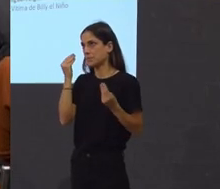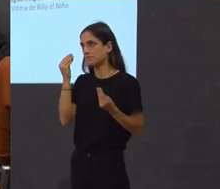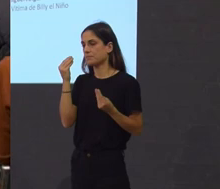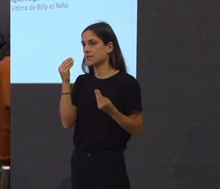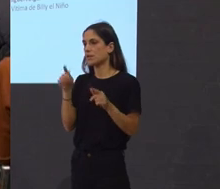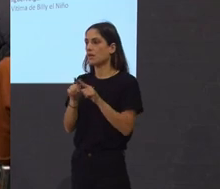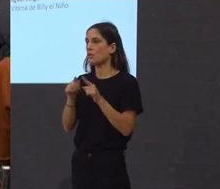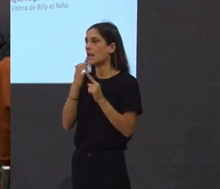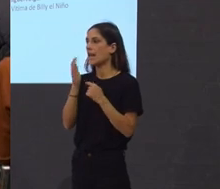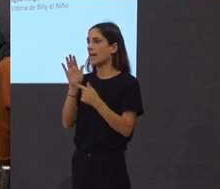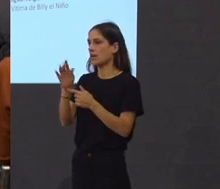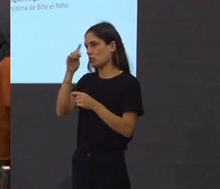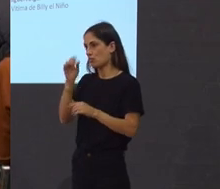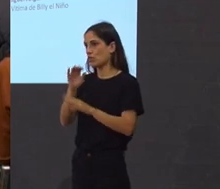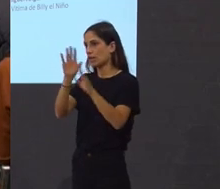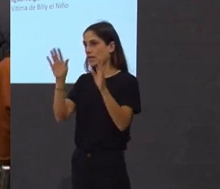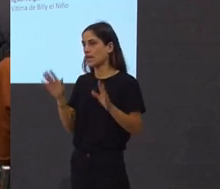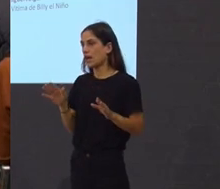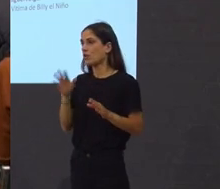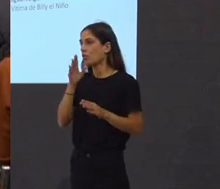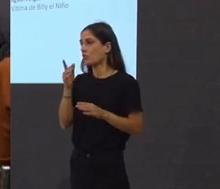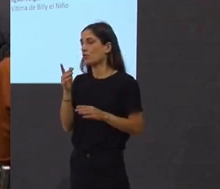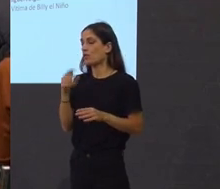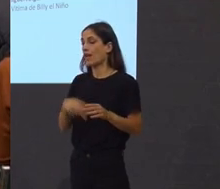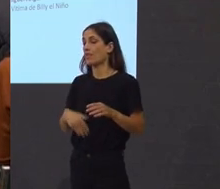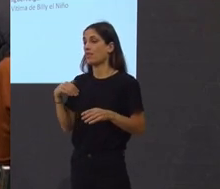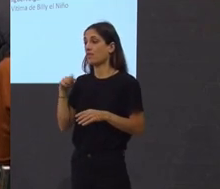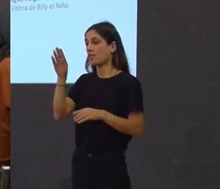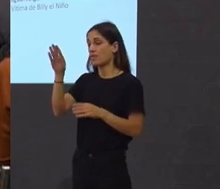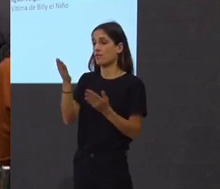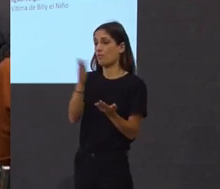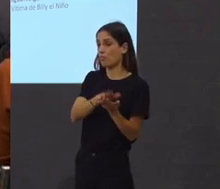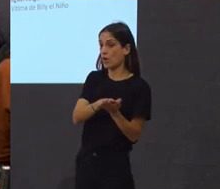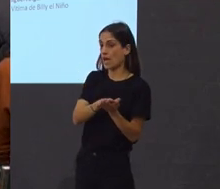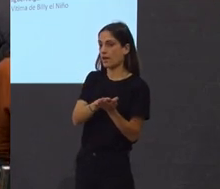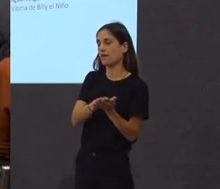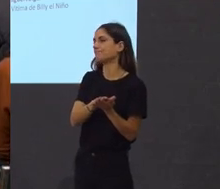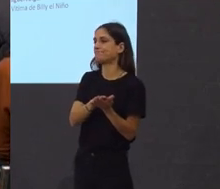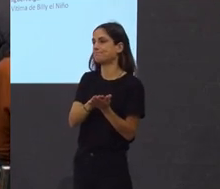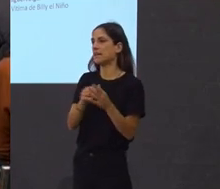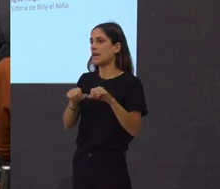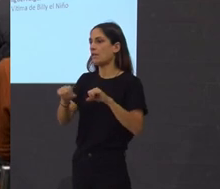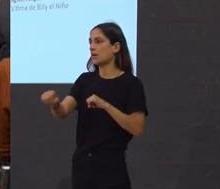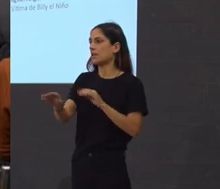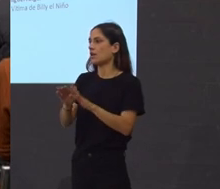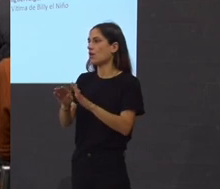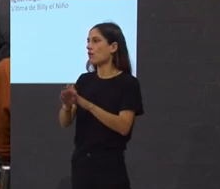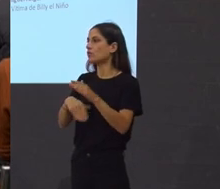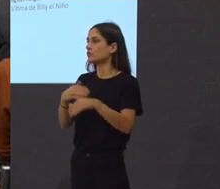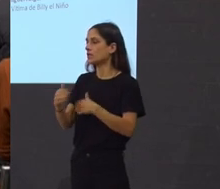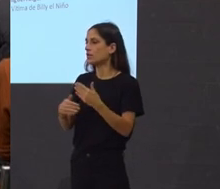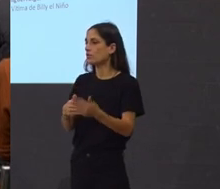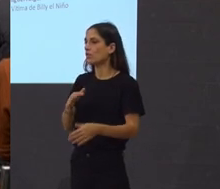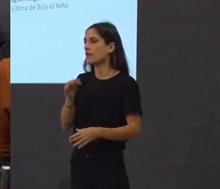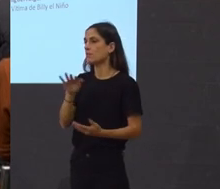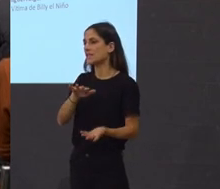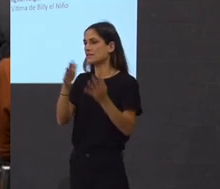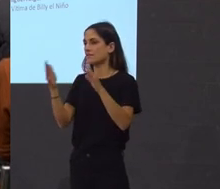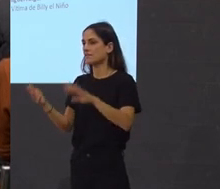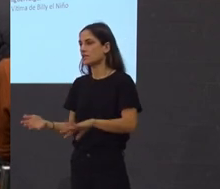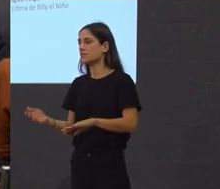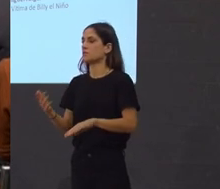franquismo no remataron con muerte de dictador la conversión de policías